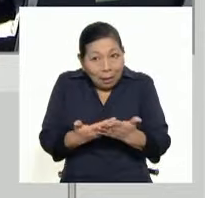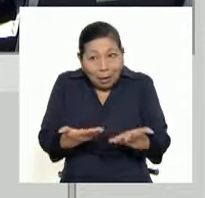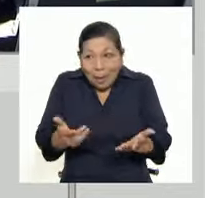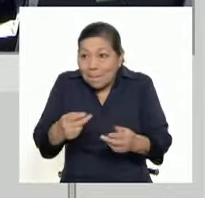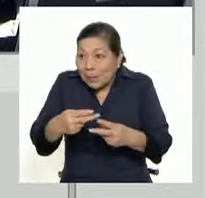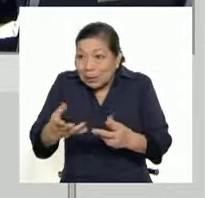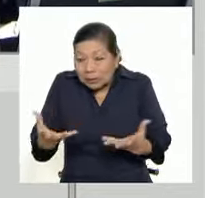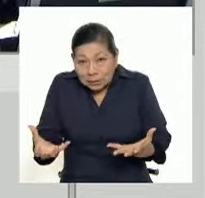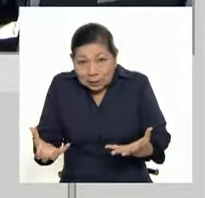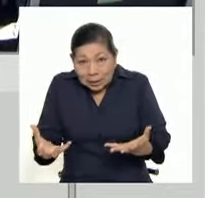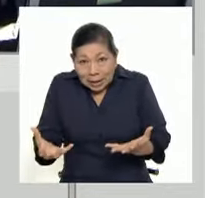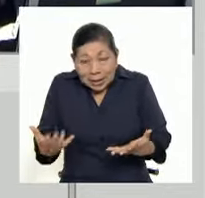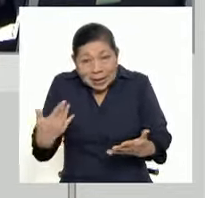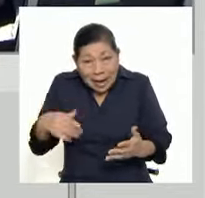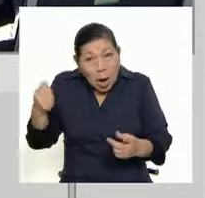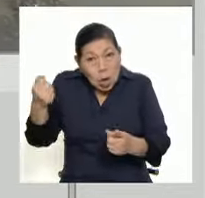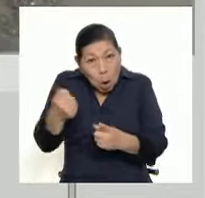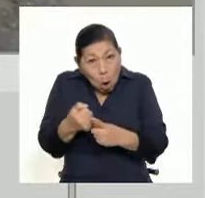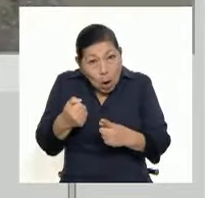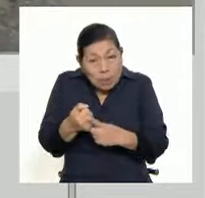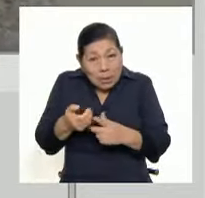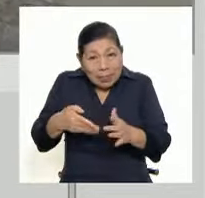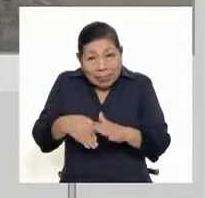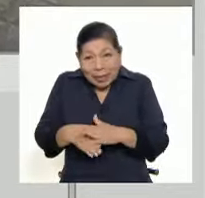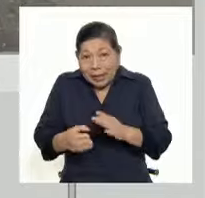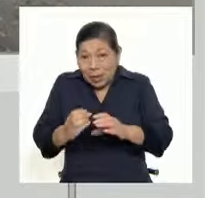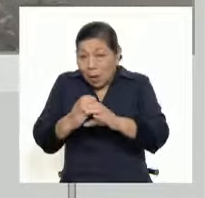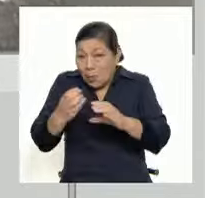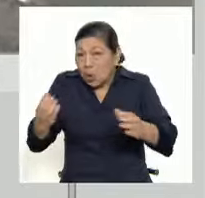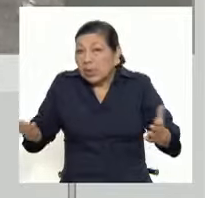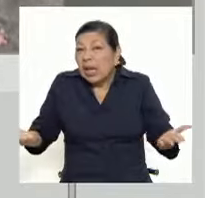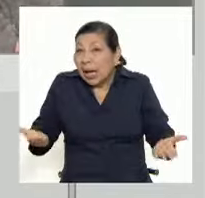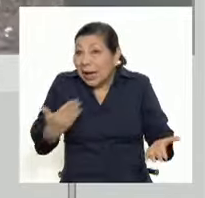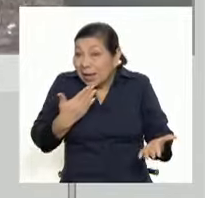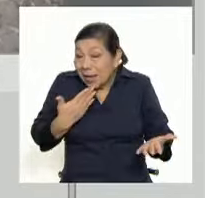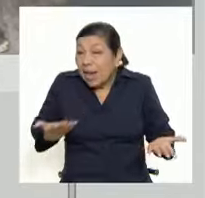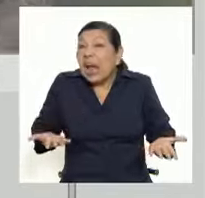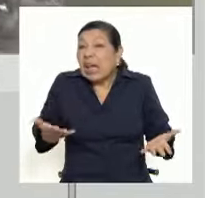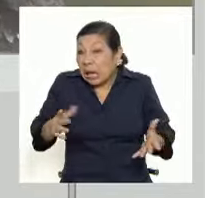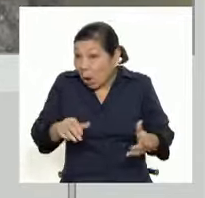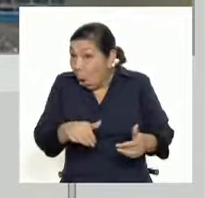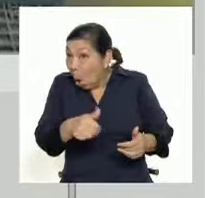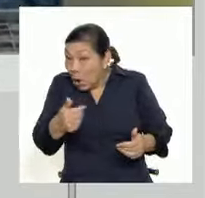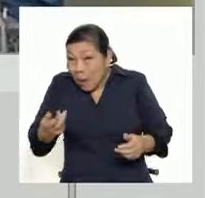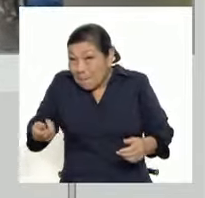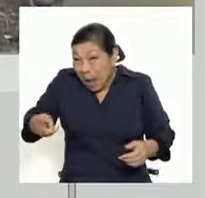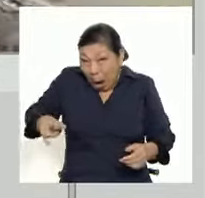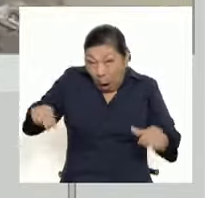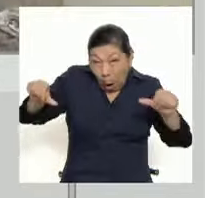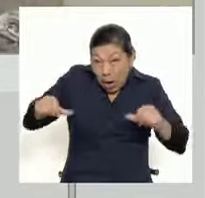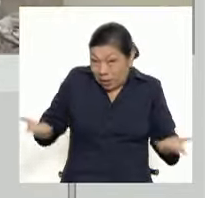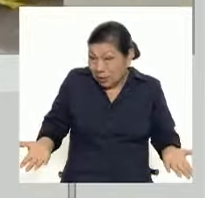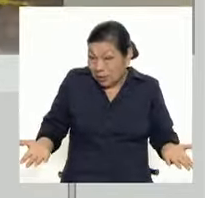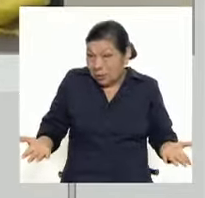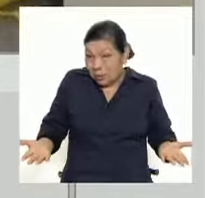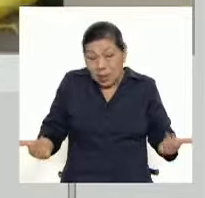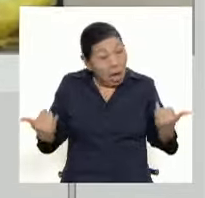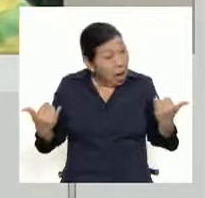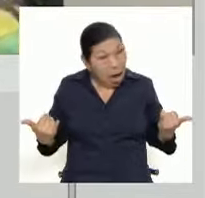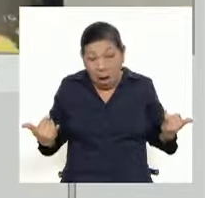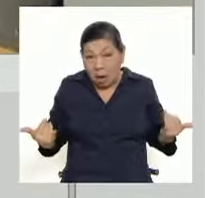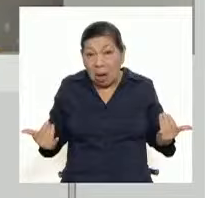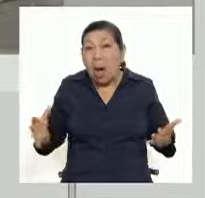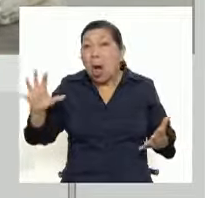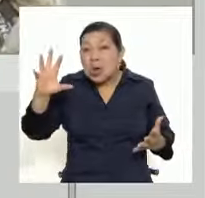los vecinos, ya le propinaron golpes al interior de este bus. ¿Quieren esperar que la situación se agrave aún más? Ahora está en